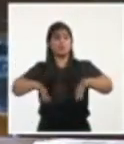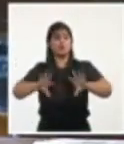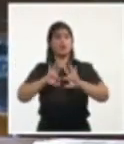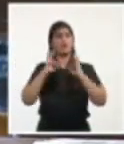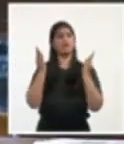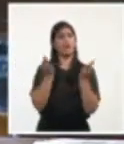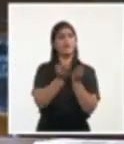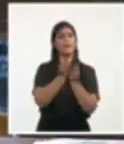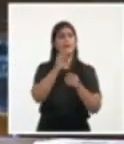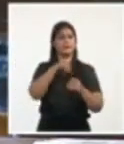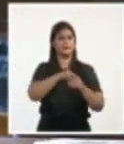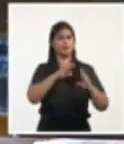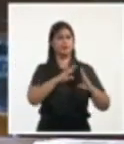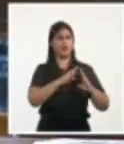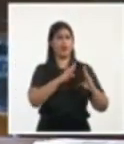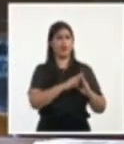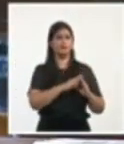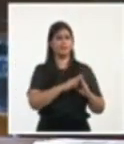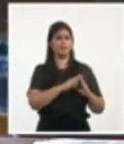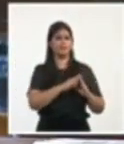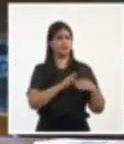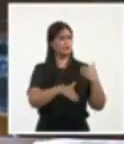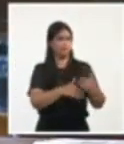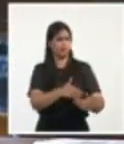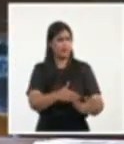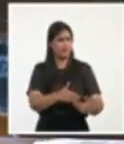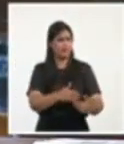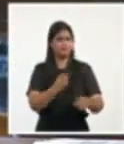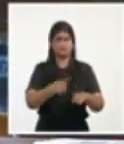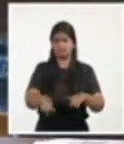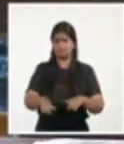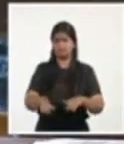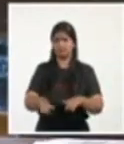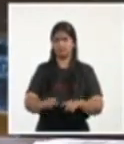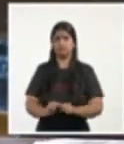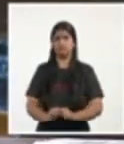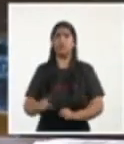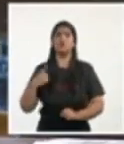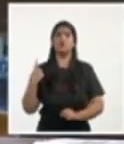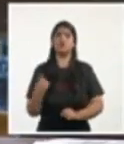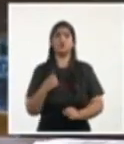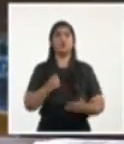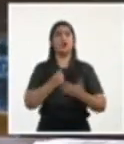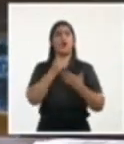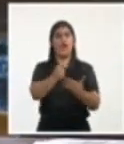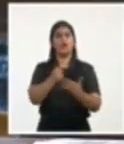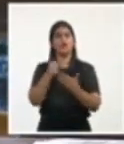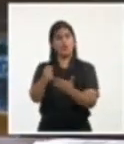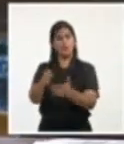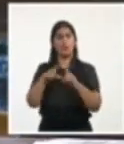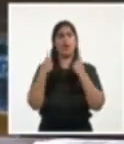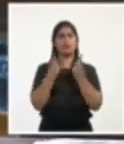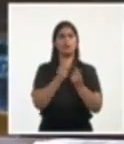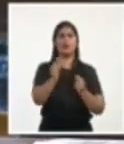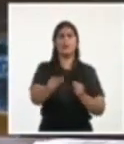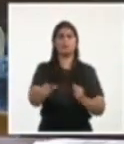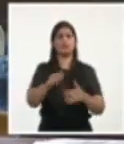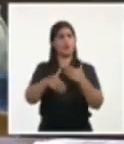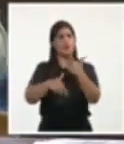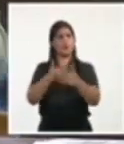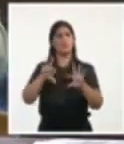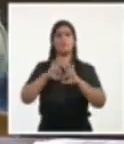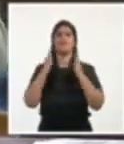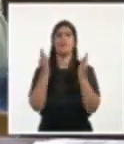al frente y han estado y se le ha estado buscando soluciones de conjunto con el gobierno y también en el barrio para